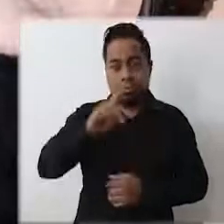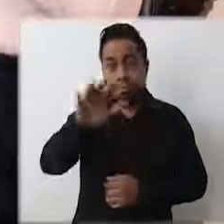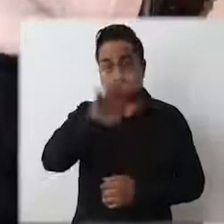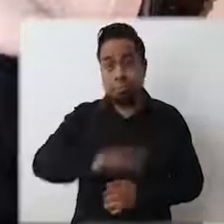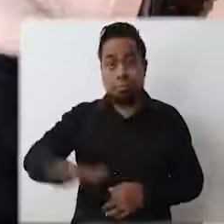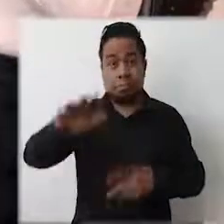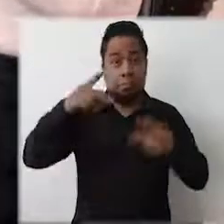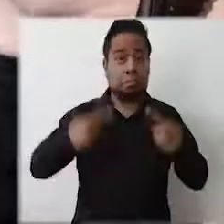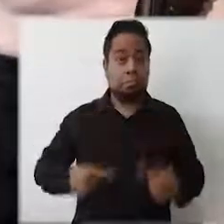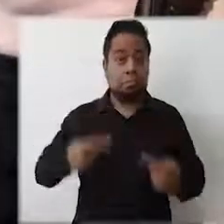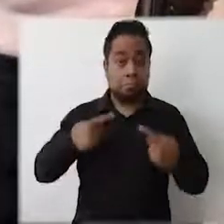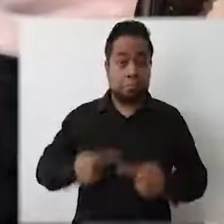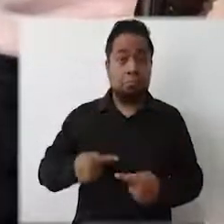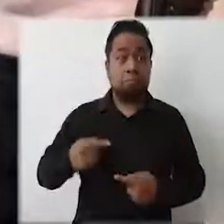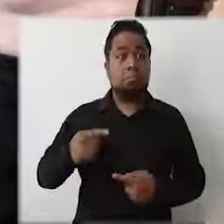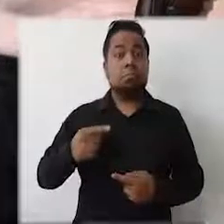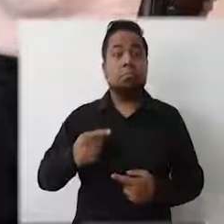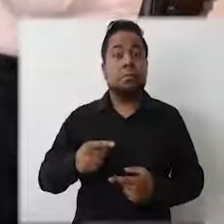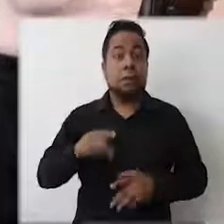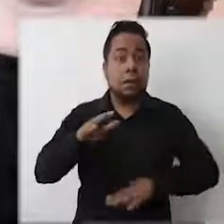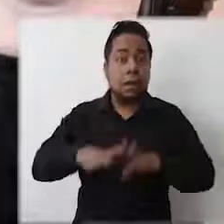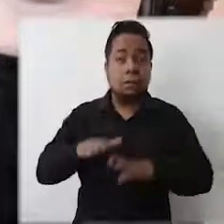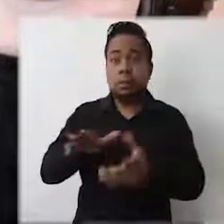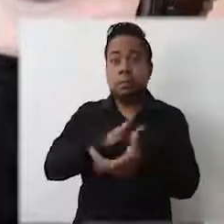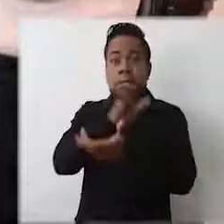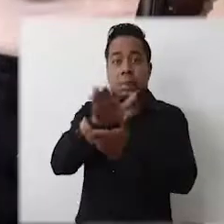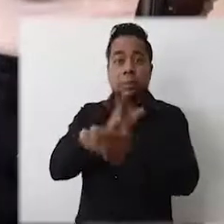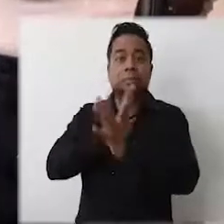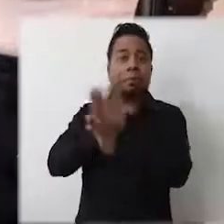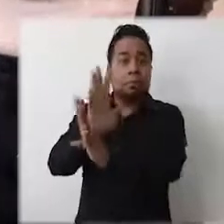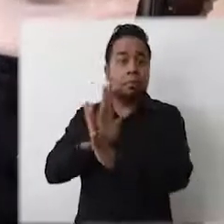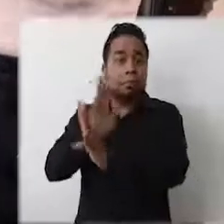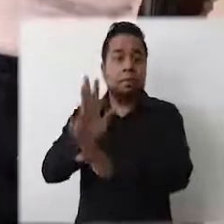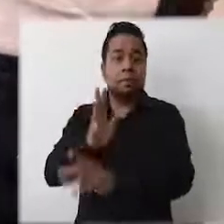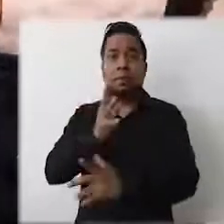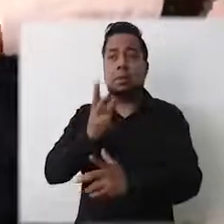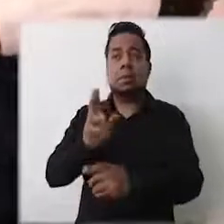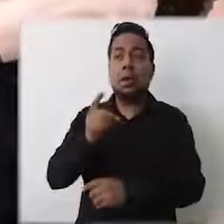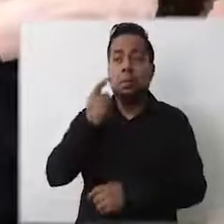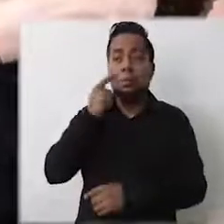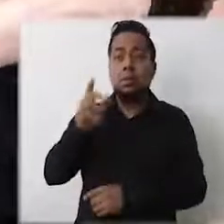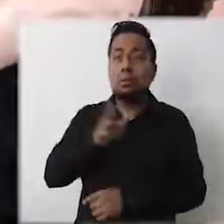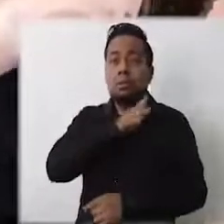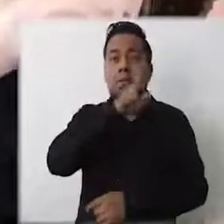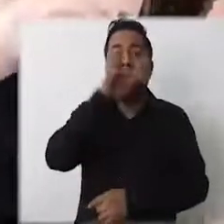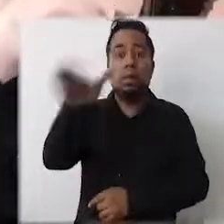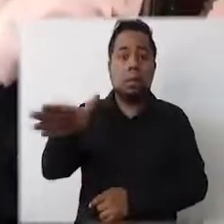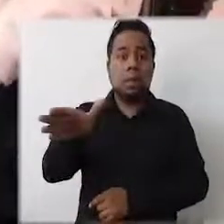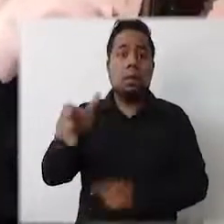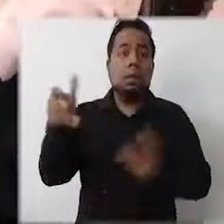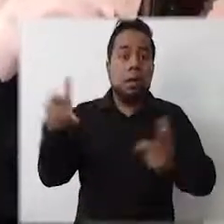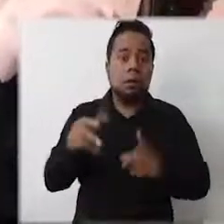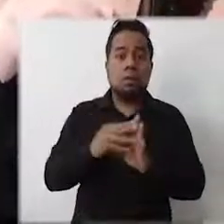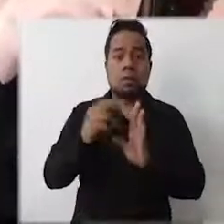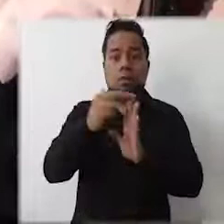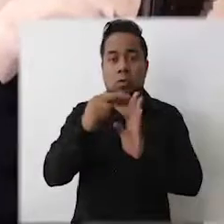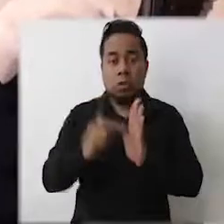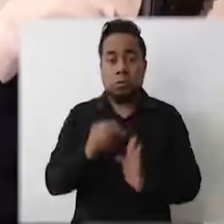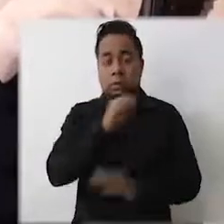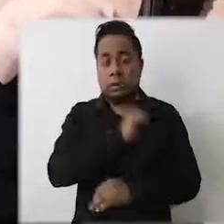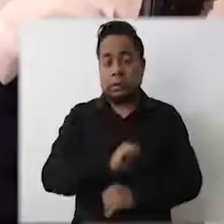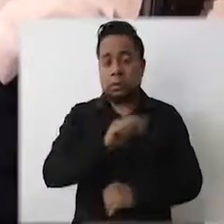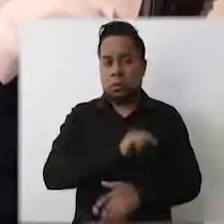la instalación de los puestos, no considero que ahí a quien le toca esa función es para que nuestros inspectores en el área de